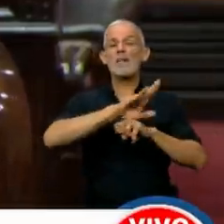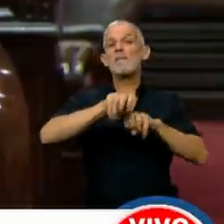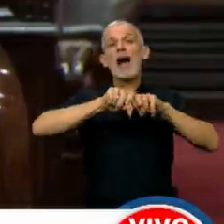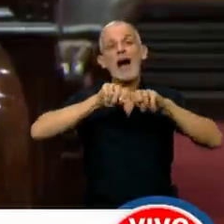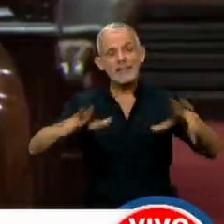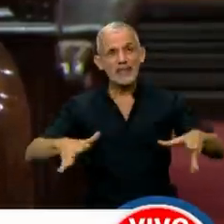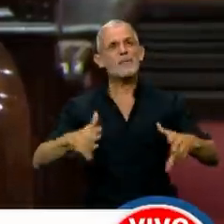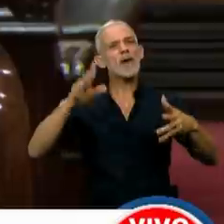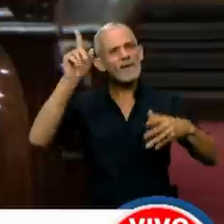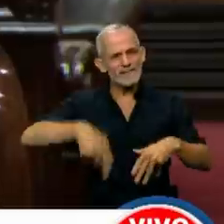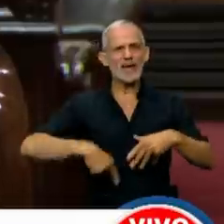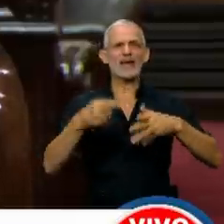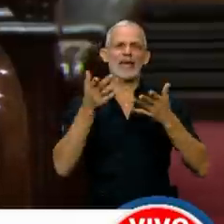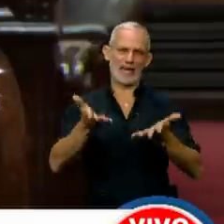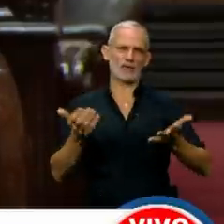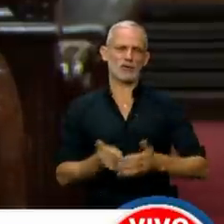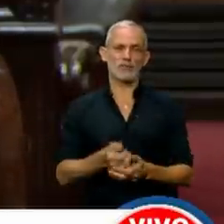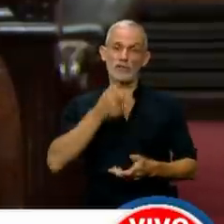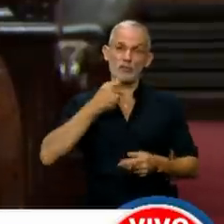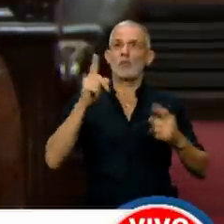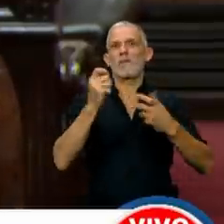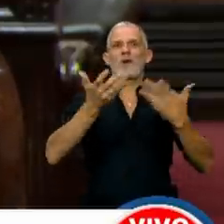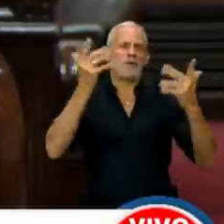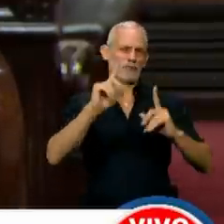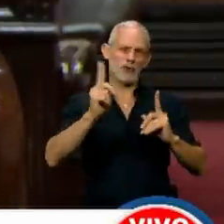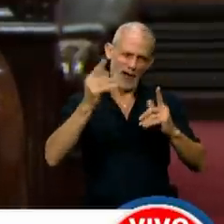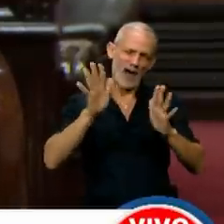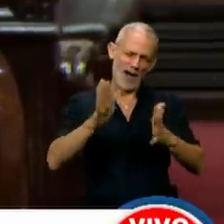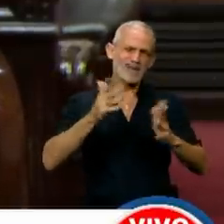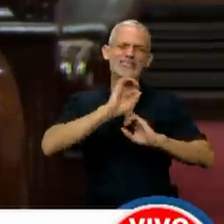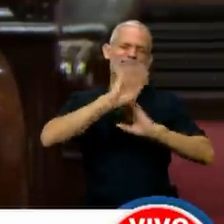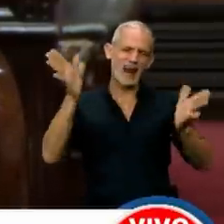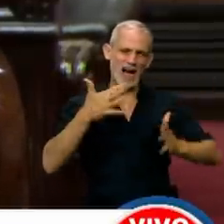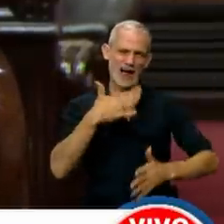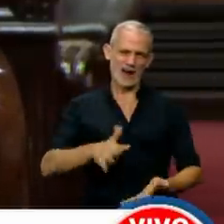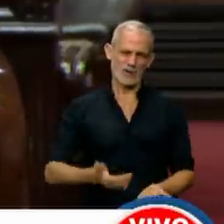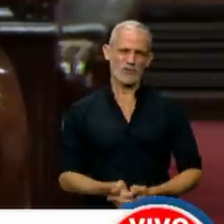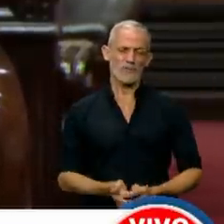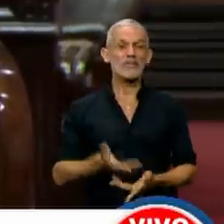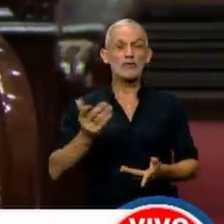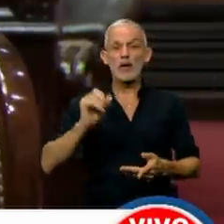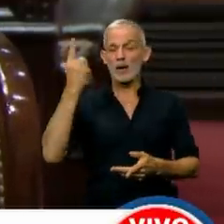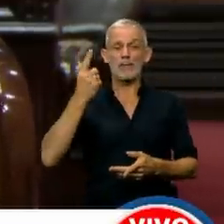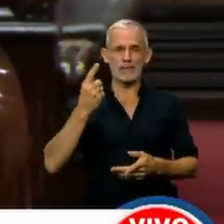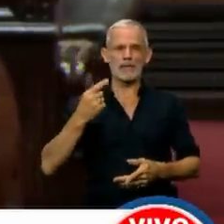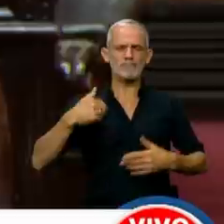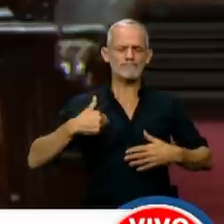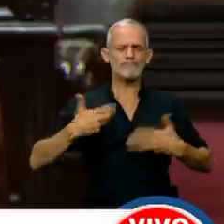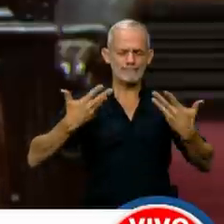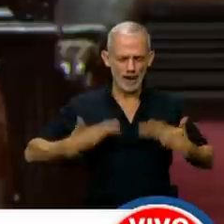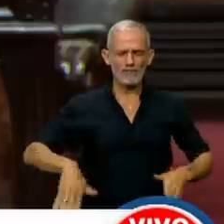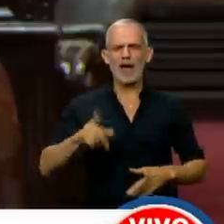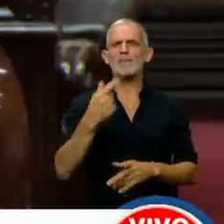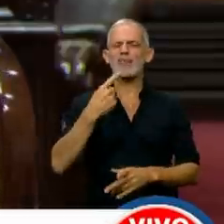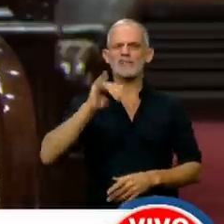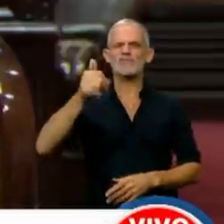producen esto si no no serían un problema como son claramente entonces la primera honestidad intelectual que habría